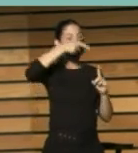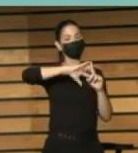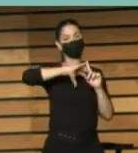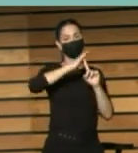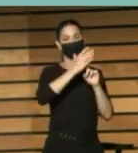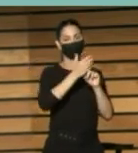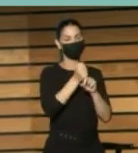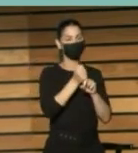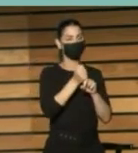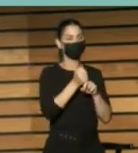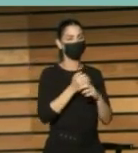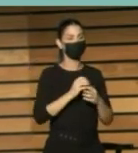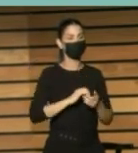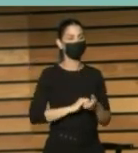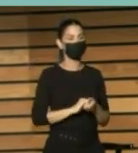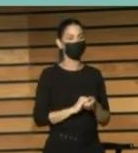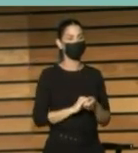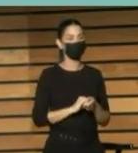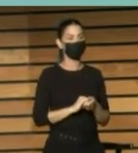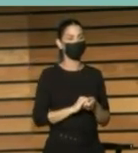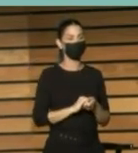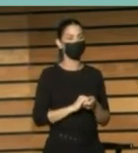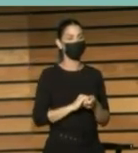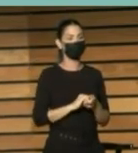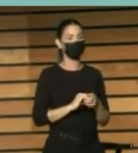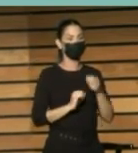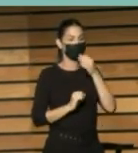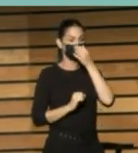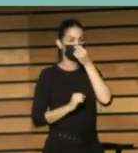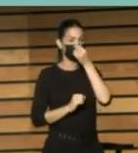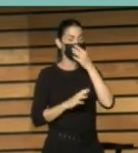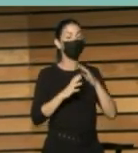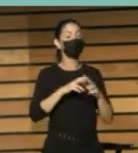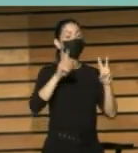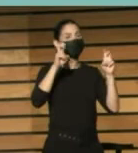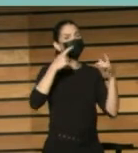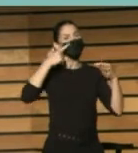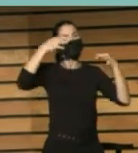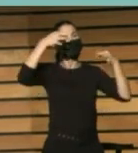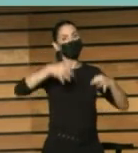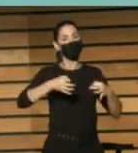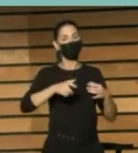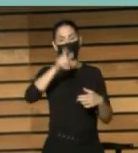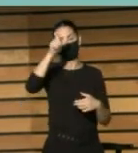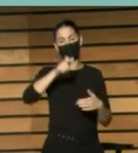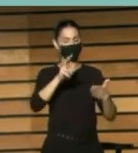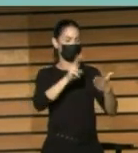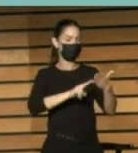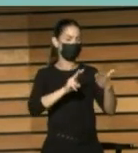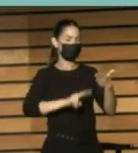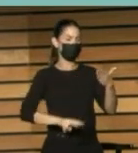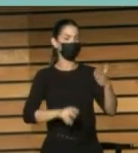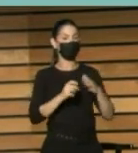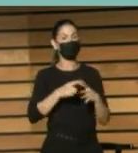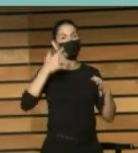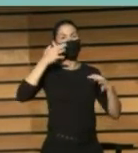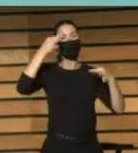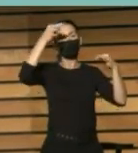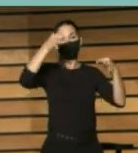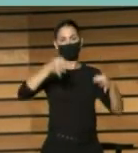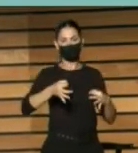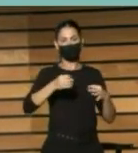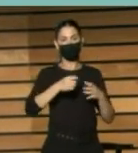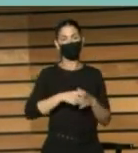hay un diagnóstico previo de la realidad lectora y de la realidad de las necesidades